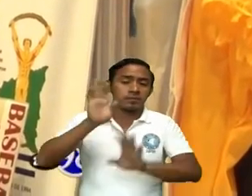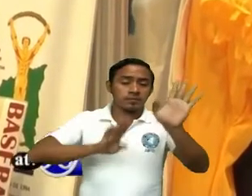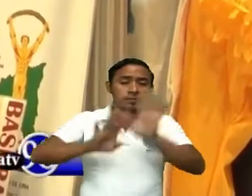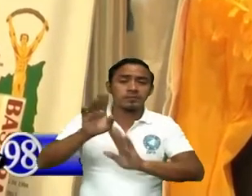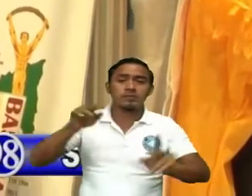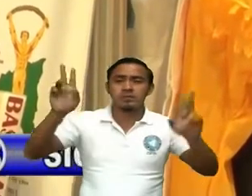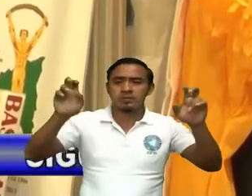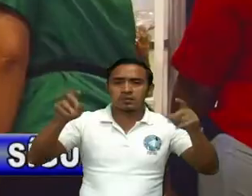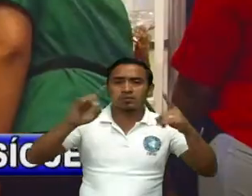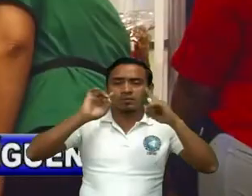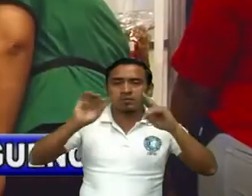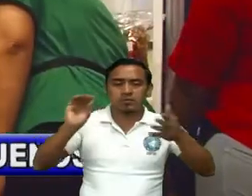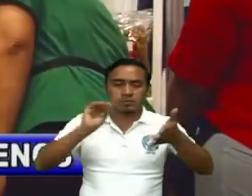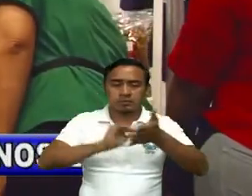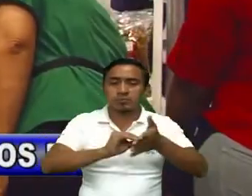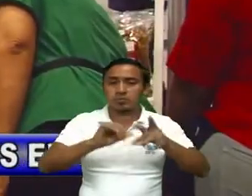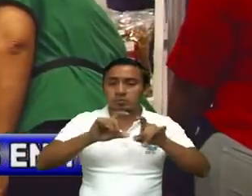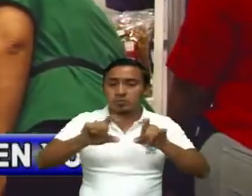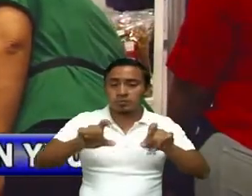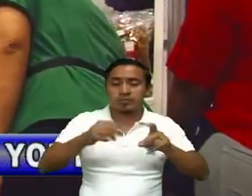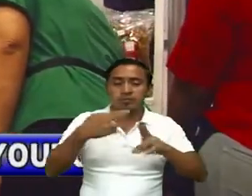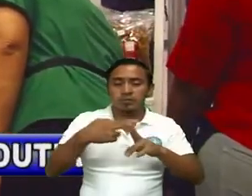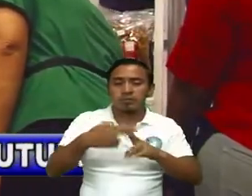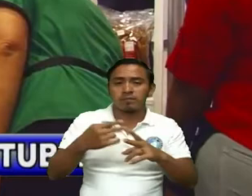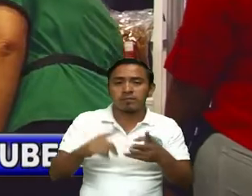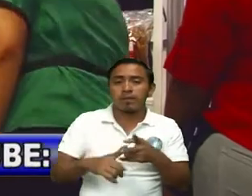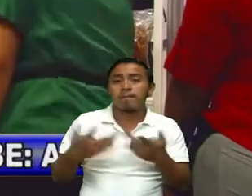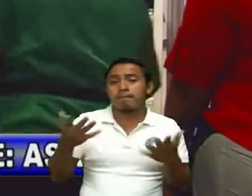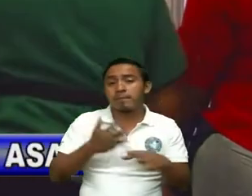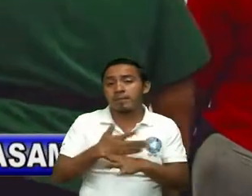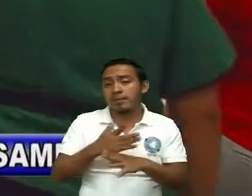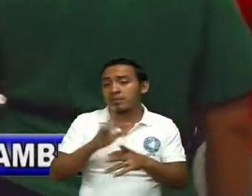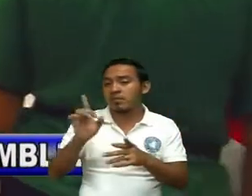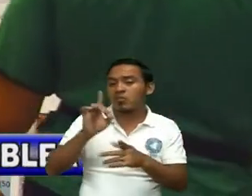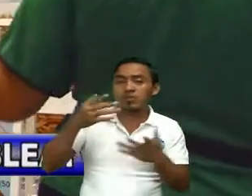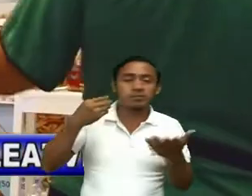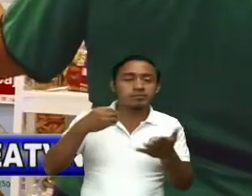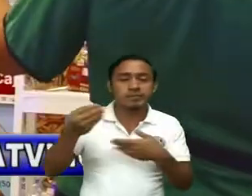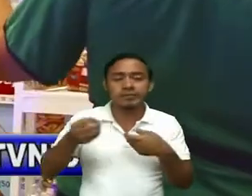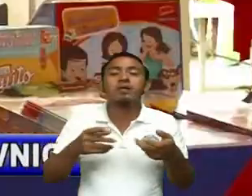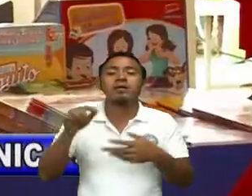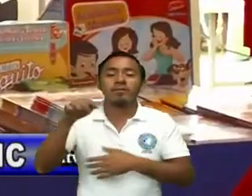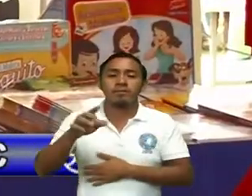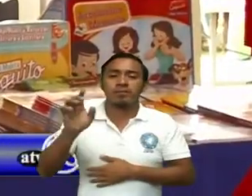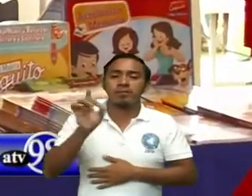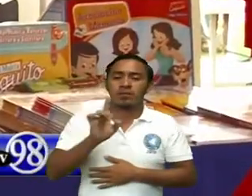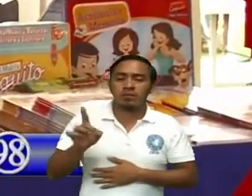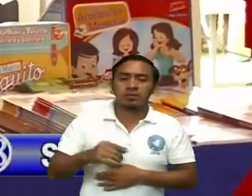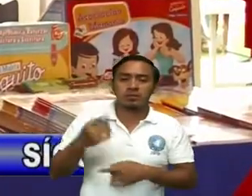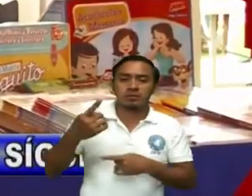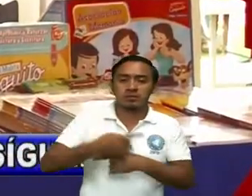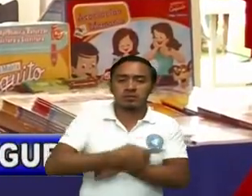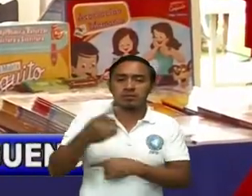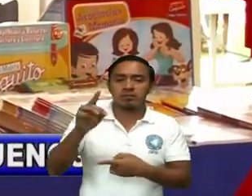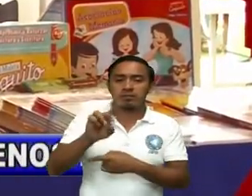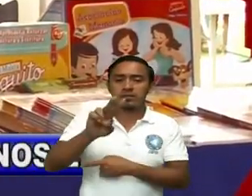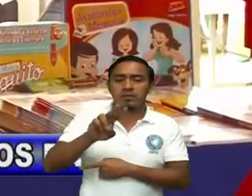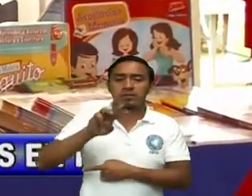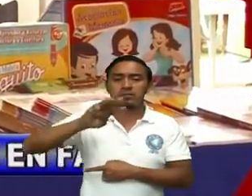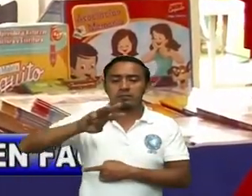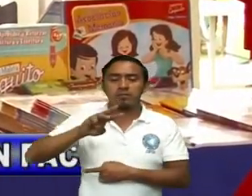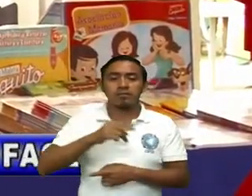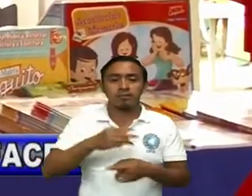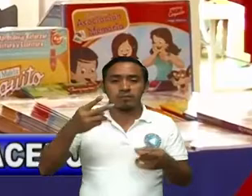en temas como registro de marcas e identificación de los mercados. La Expo Pyme se realizará los días 23, 24